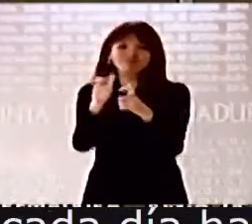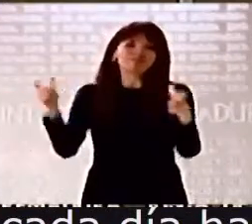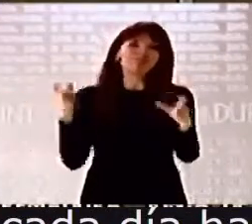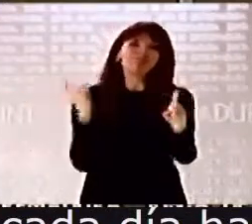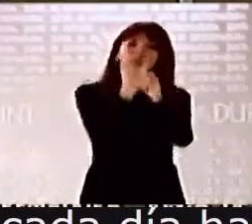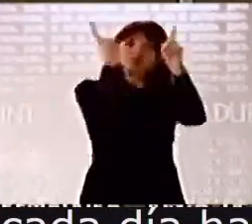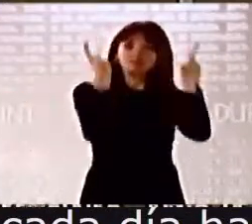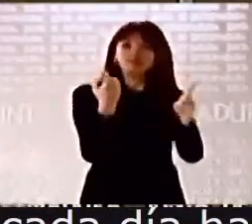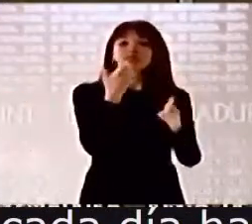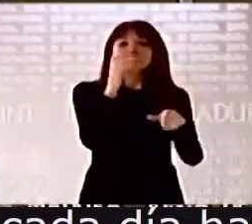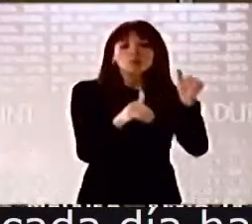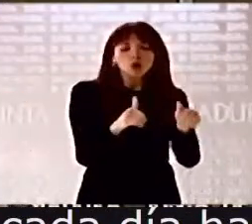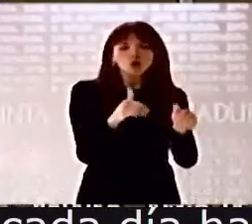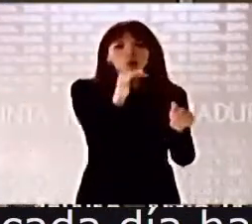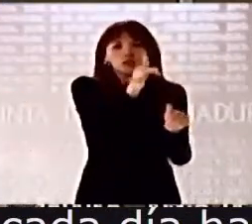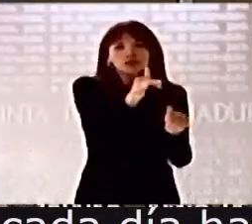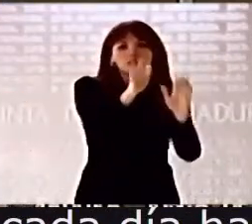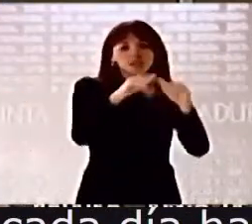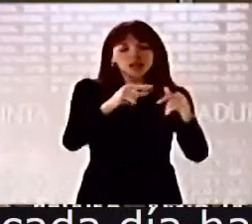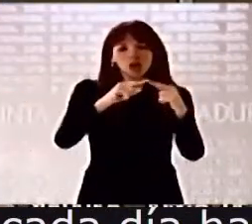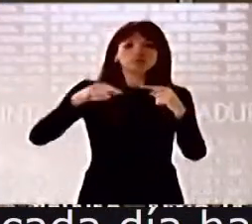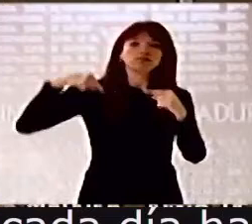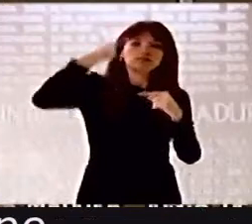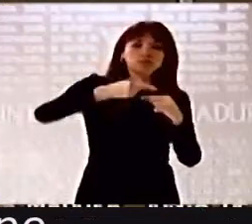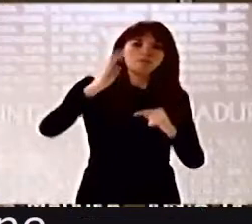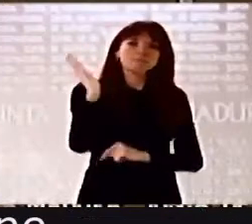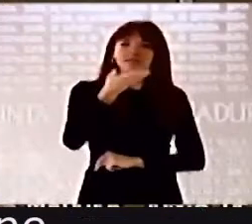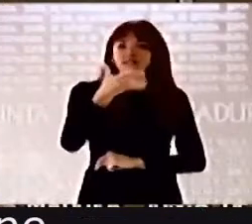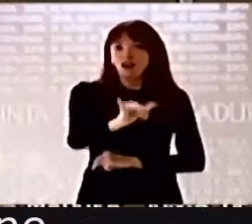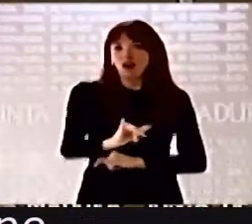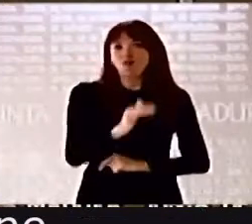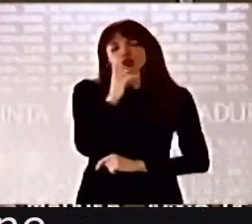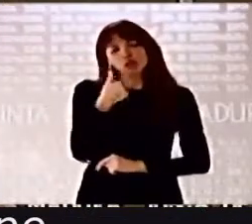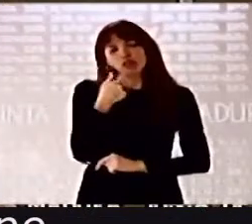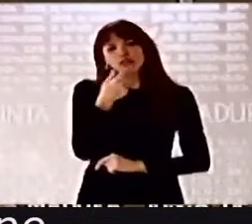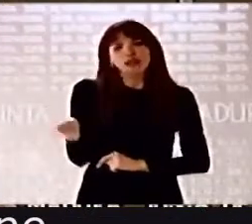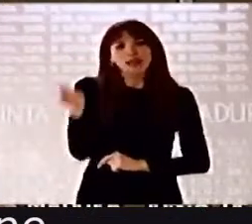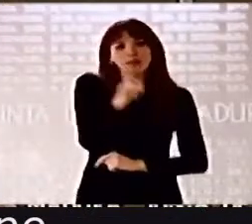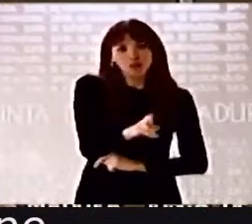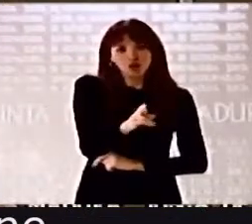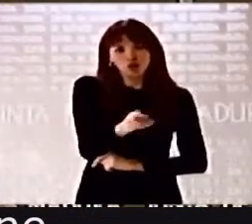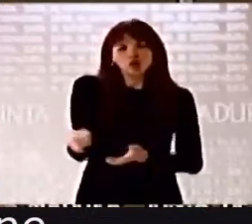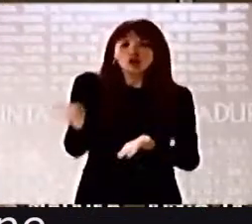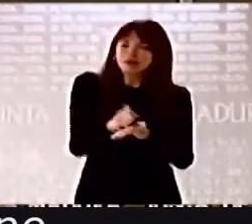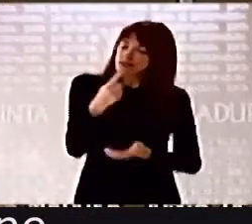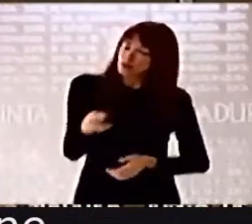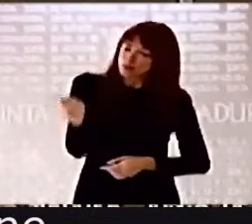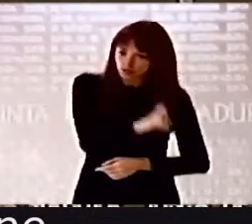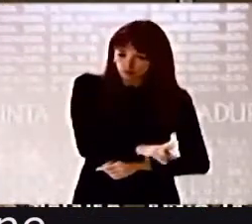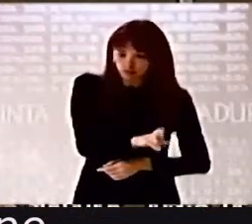resulta que eso no tiene consecuencias, ¿no? Por eso yo sigo insistiendo, y una vez más, y lo repito,